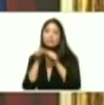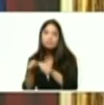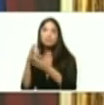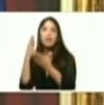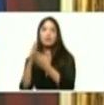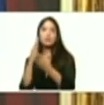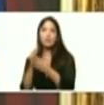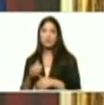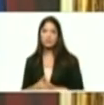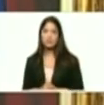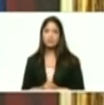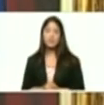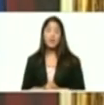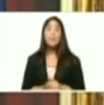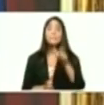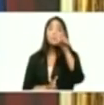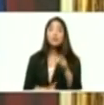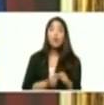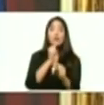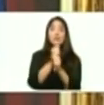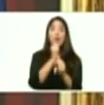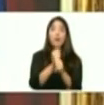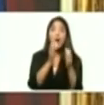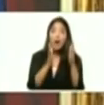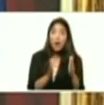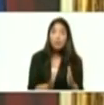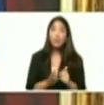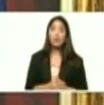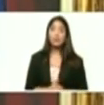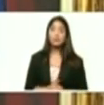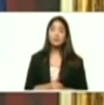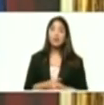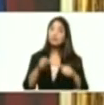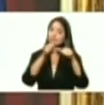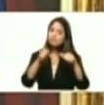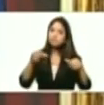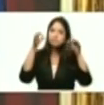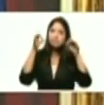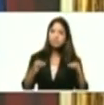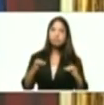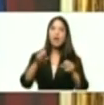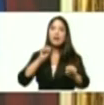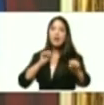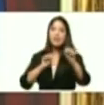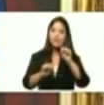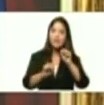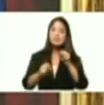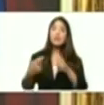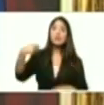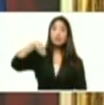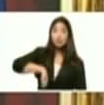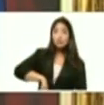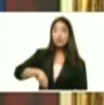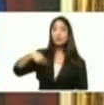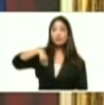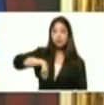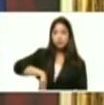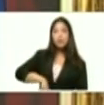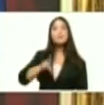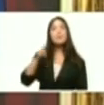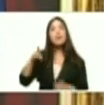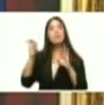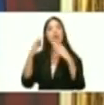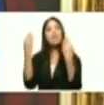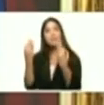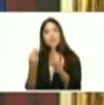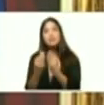a ese trabajador, que le garantizamos su estabilidad, y la defensa de su ingreso, y de su familia, y